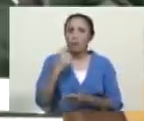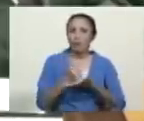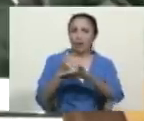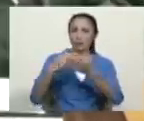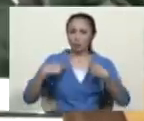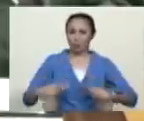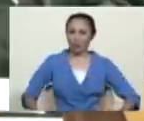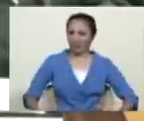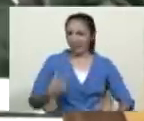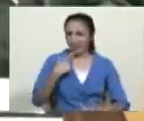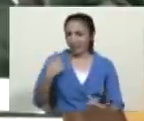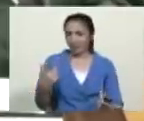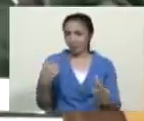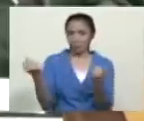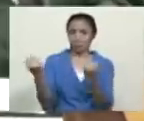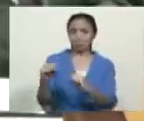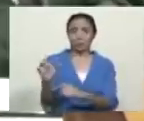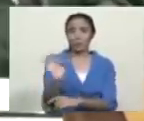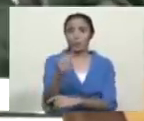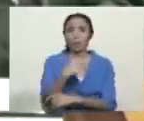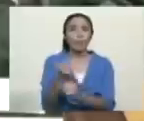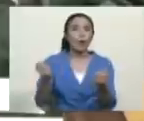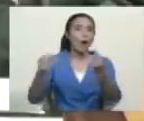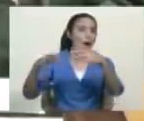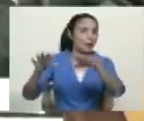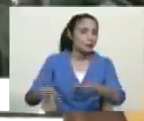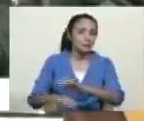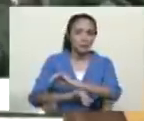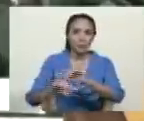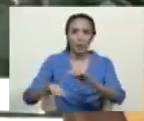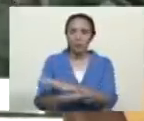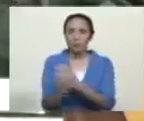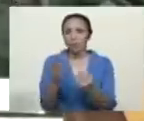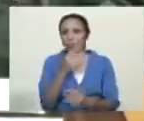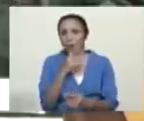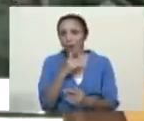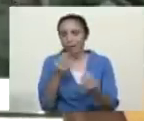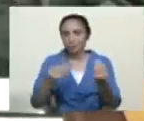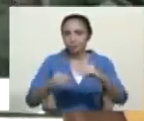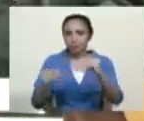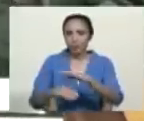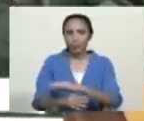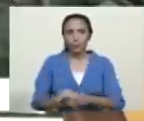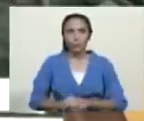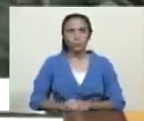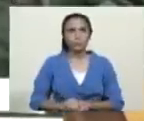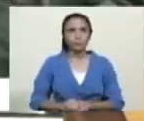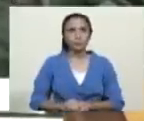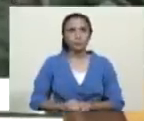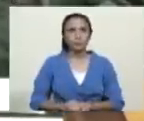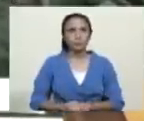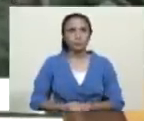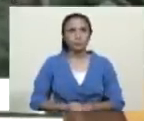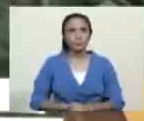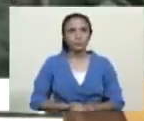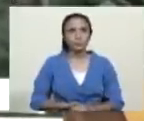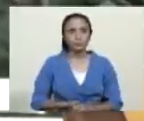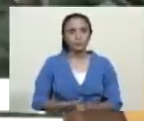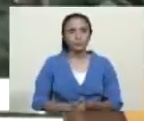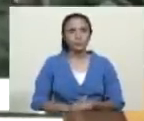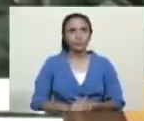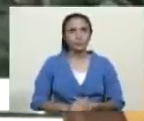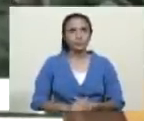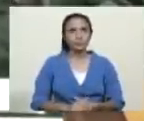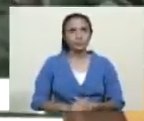políticos para provocar inestabilidad o turbulencias en Venezuela y en sus